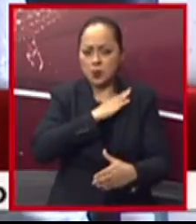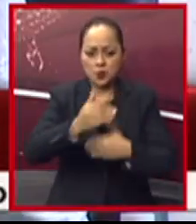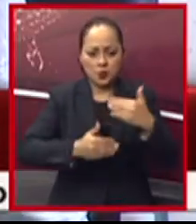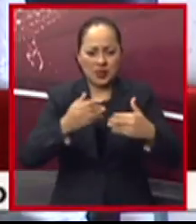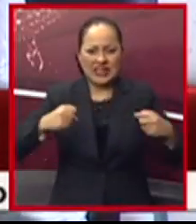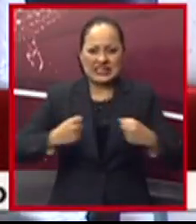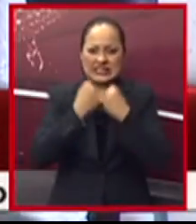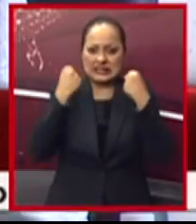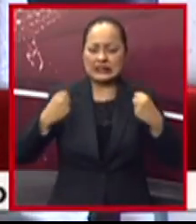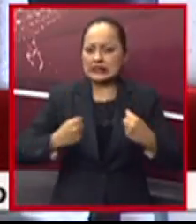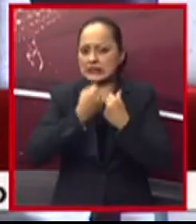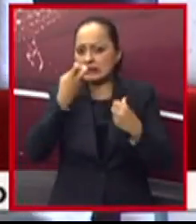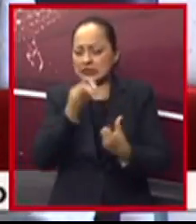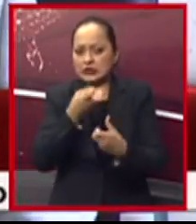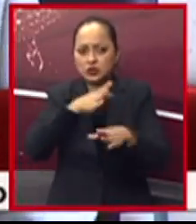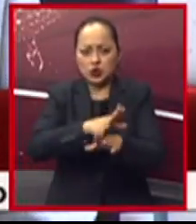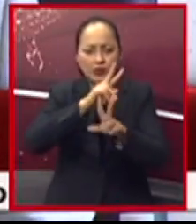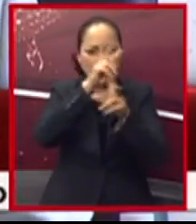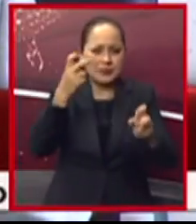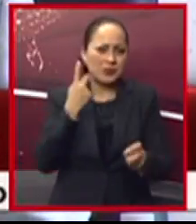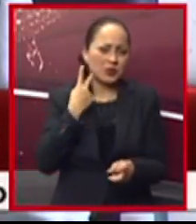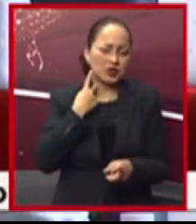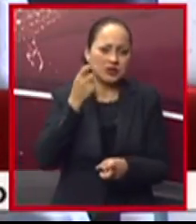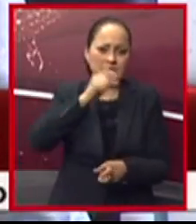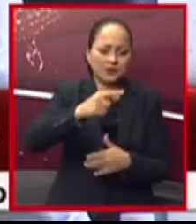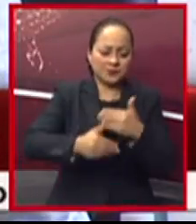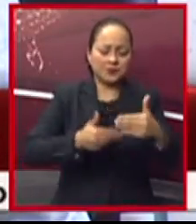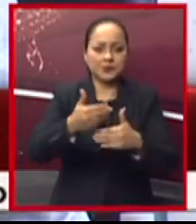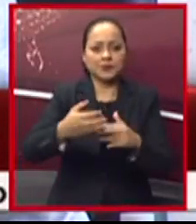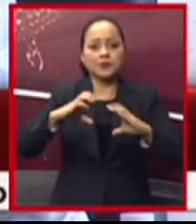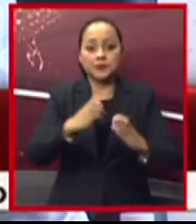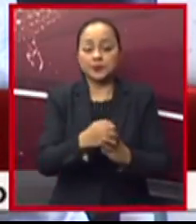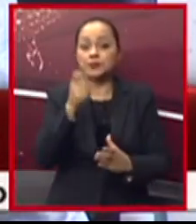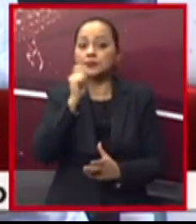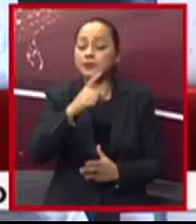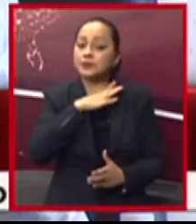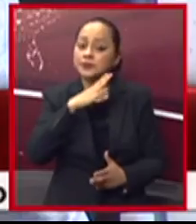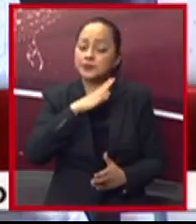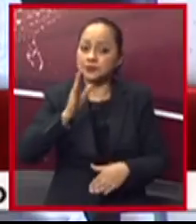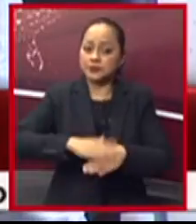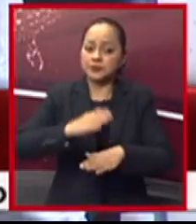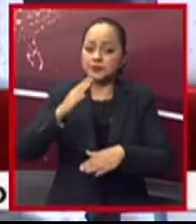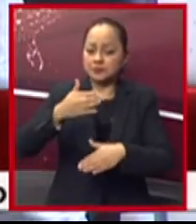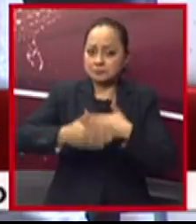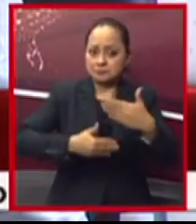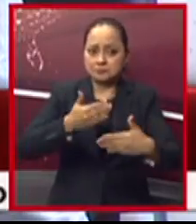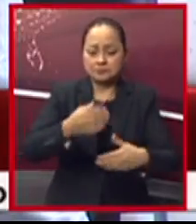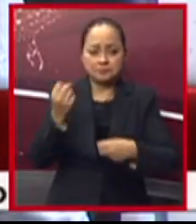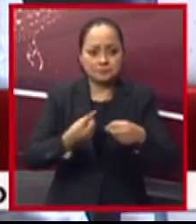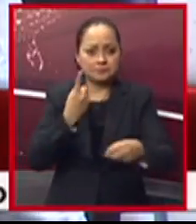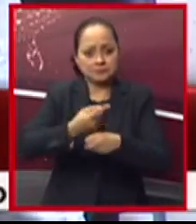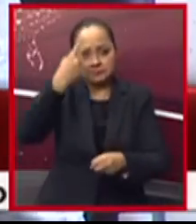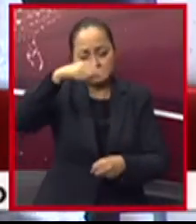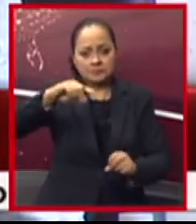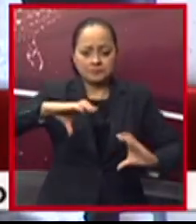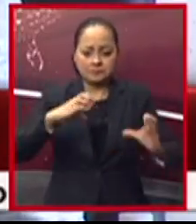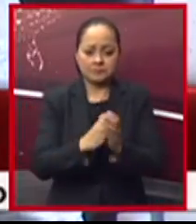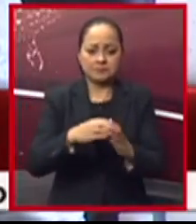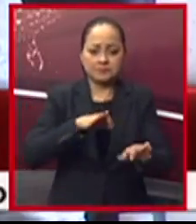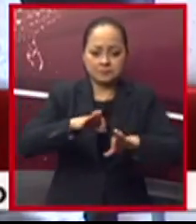ese choque político mediático y que abrimos y damos paso al